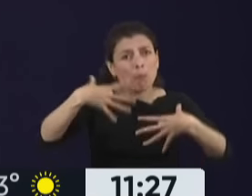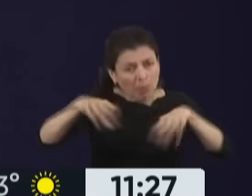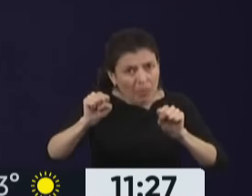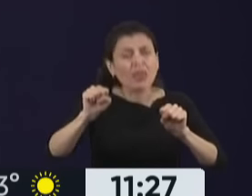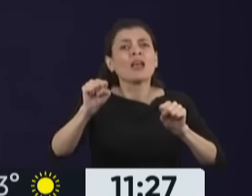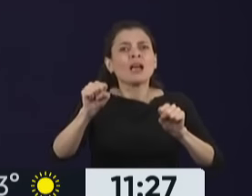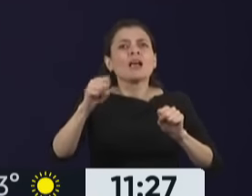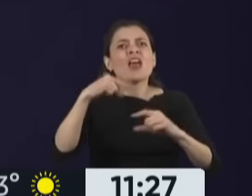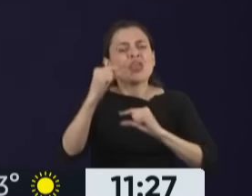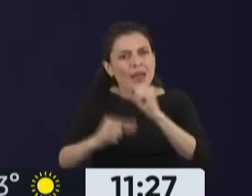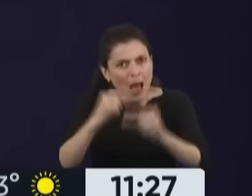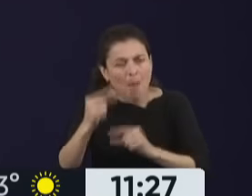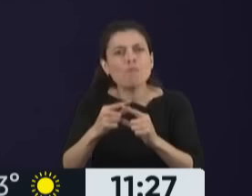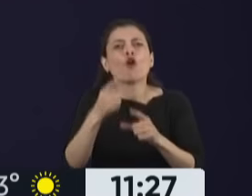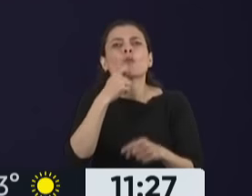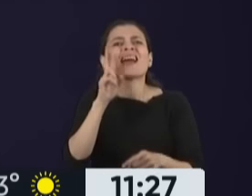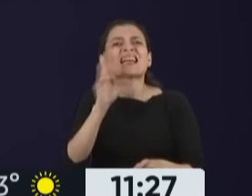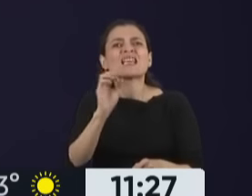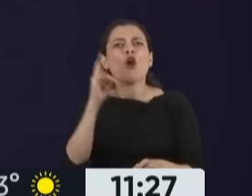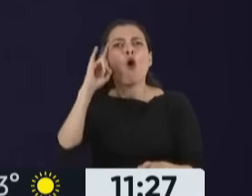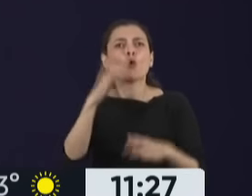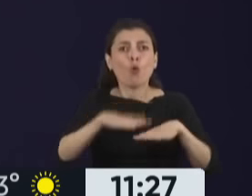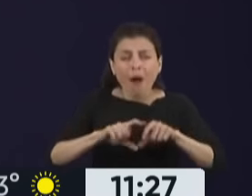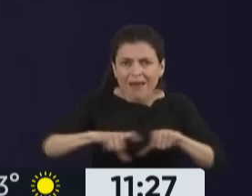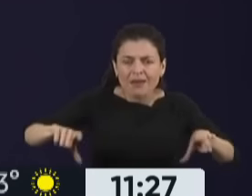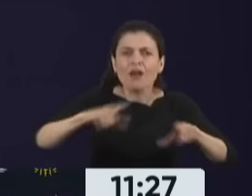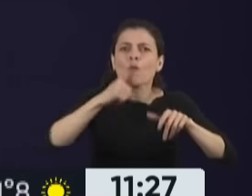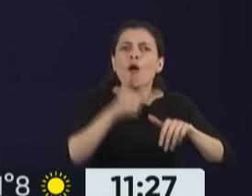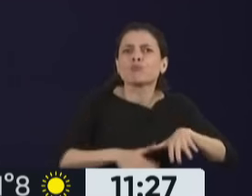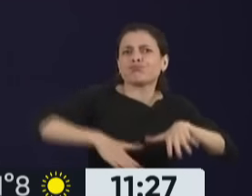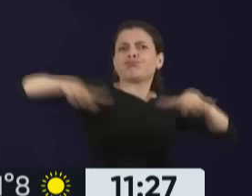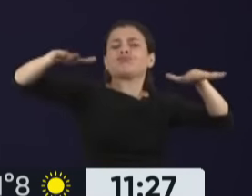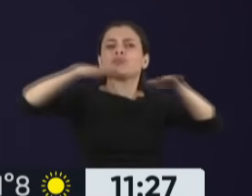nivel de estabilidad en el río Uruguay, por lo que el nivel de inundación entendemos que